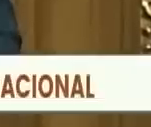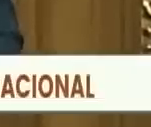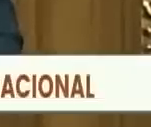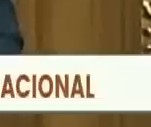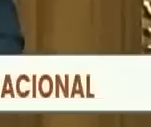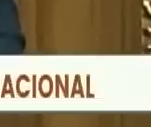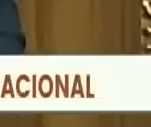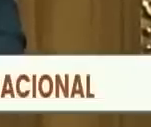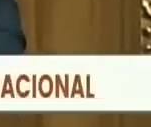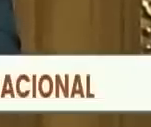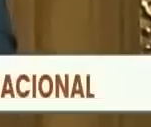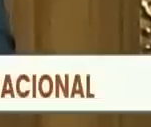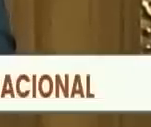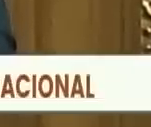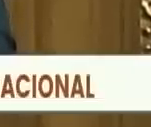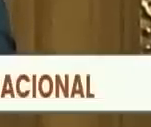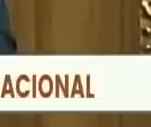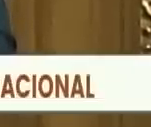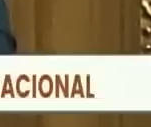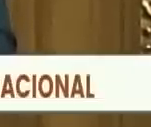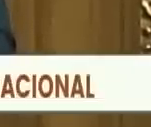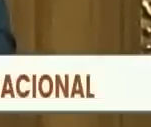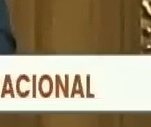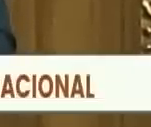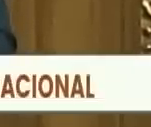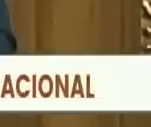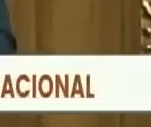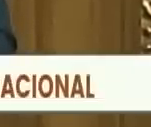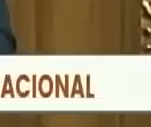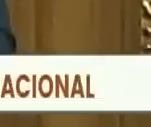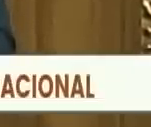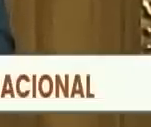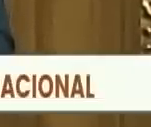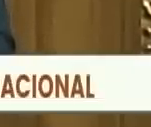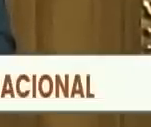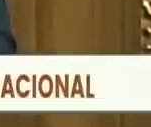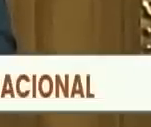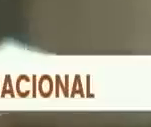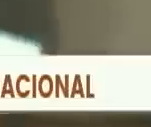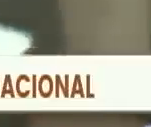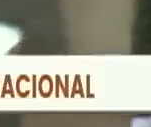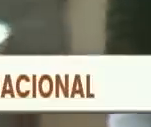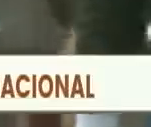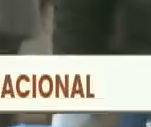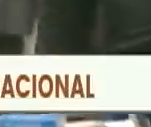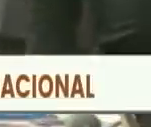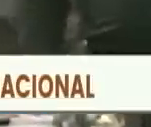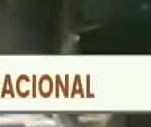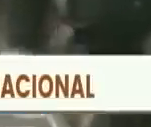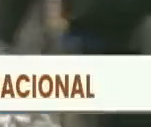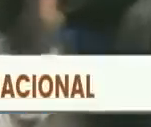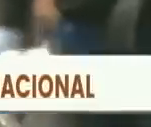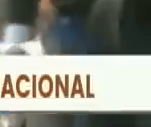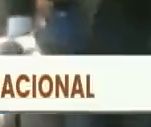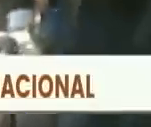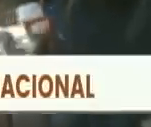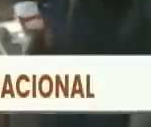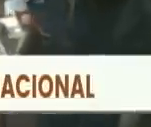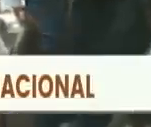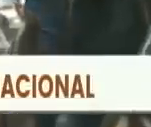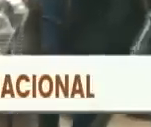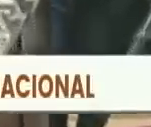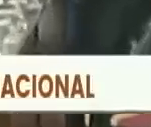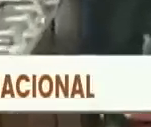y exigimos la mayor severidad, las mayores penas en el marco de la Constitución Nacional y de la legislación